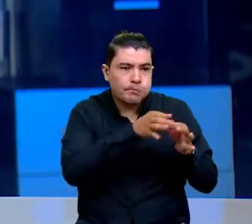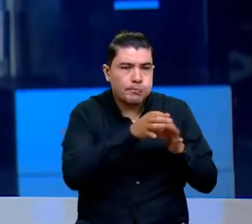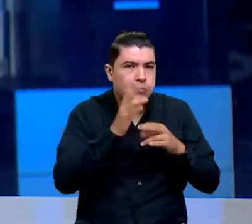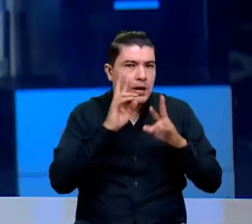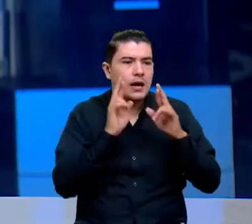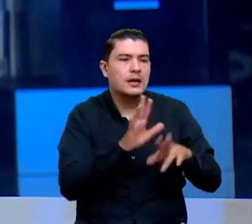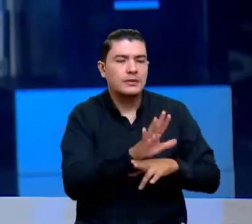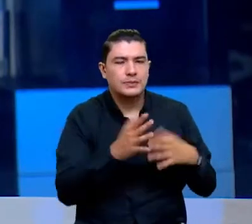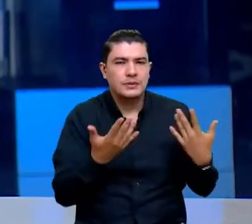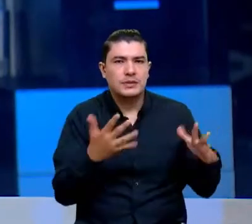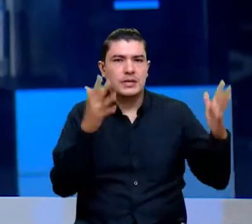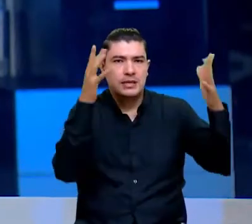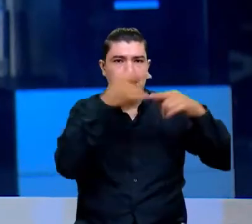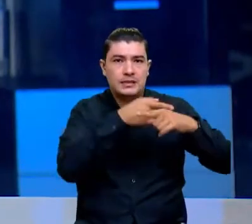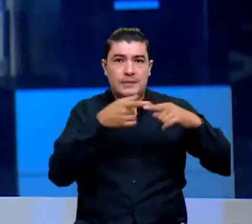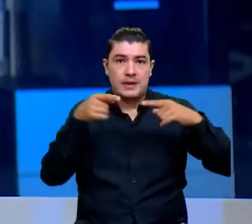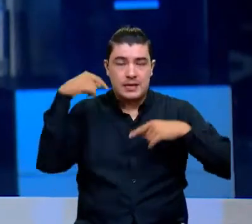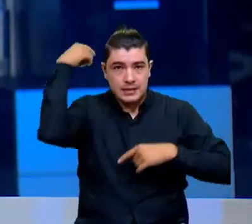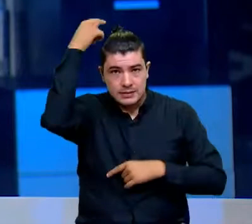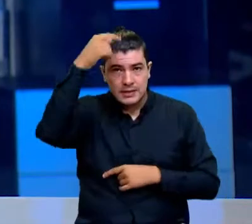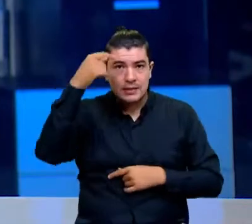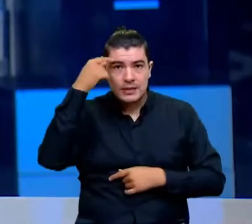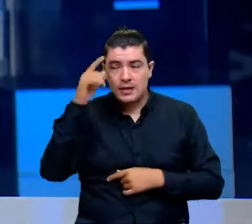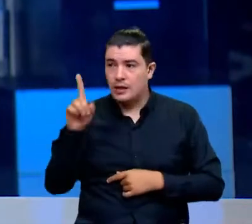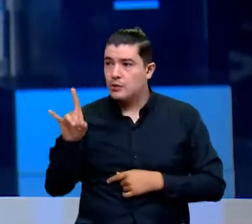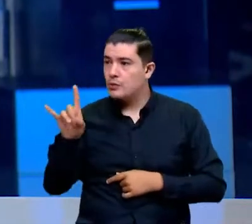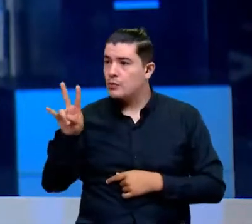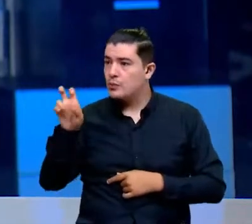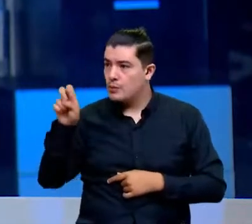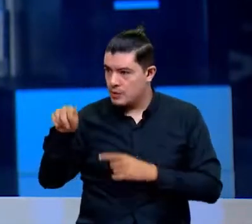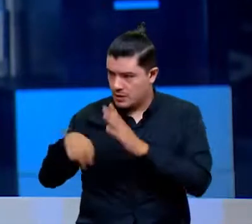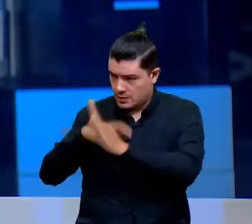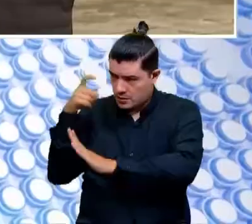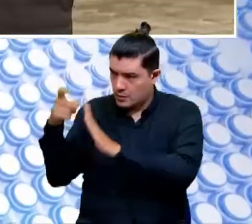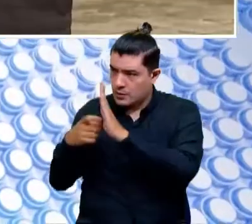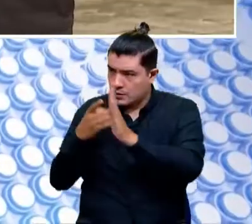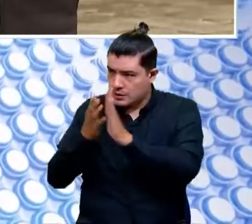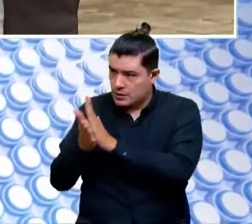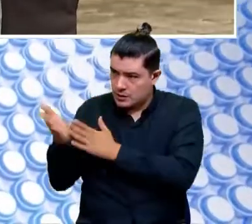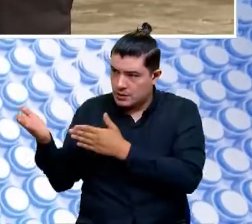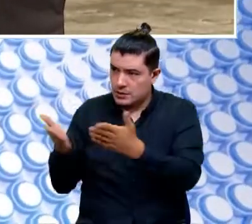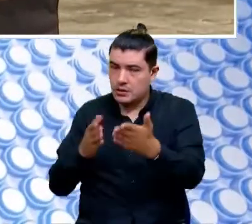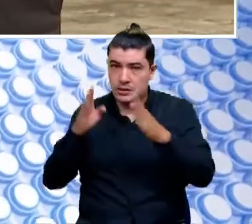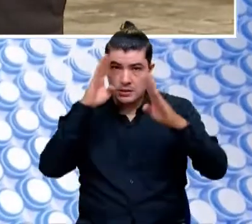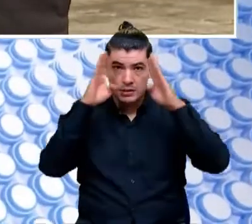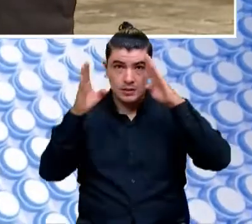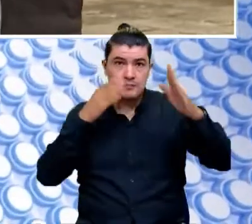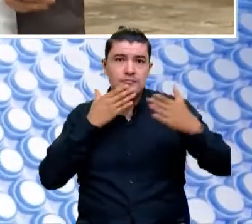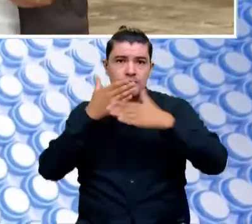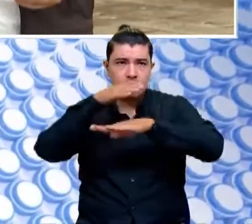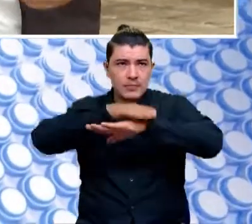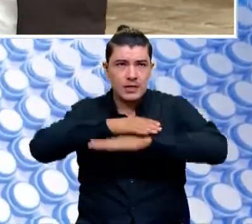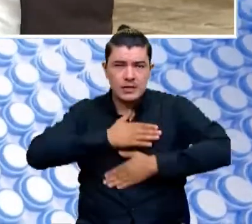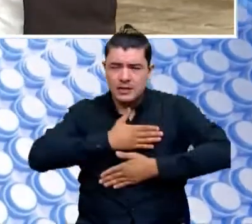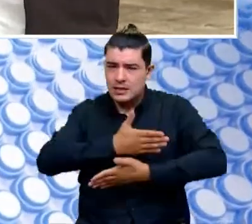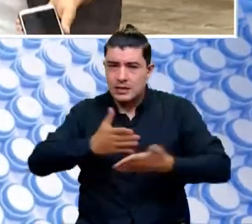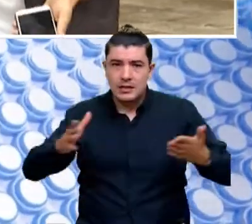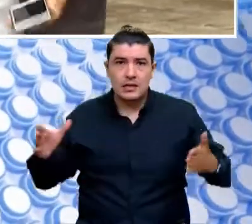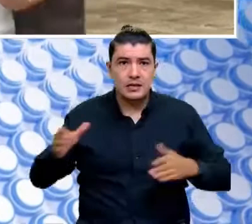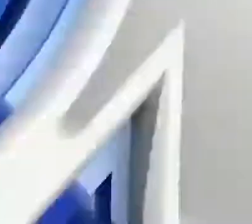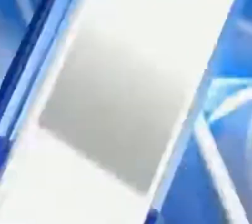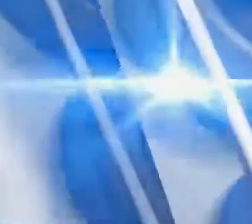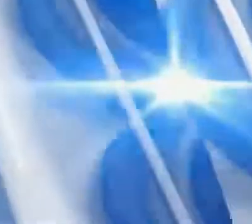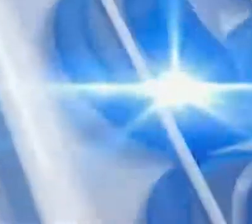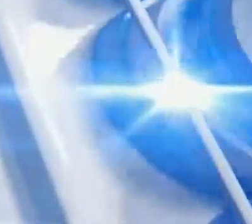las celebraciones de Semana Santa en el país. Dubán. Hola, muy buenas tardes a todos los televidentes. Los